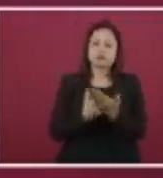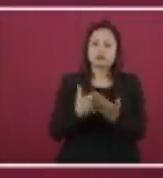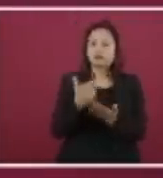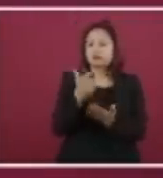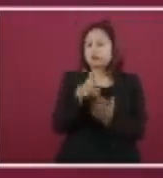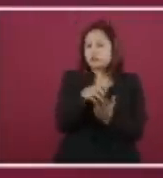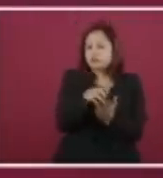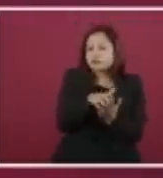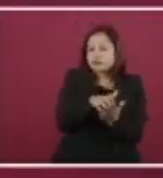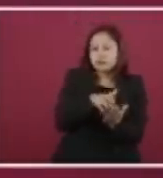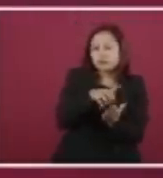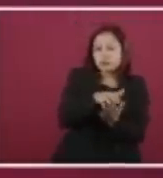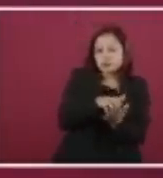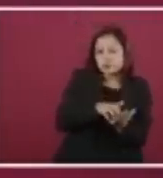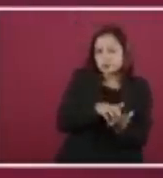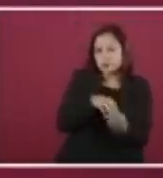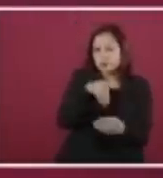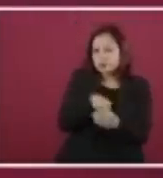Dimos la instrucción